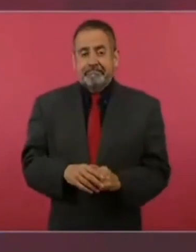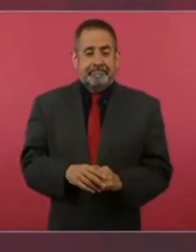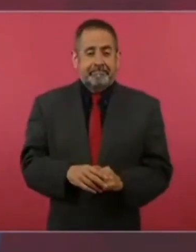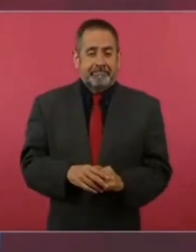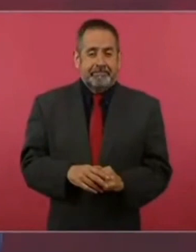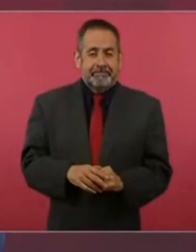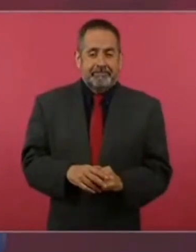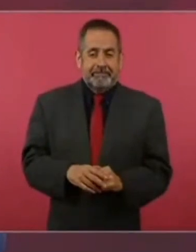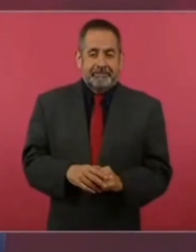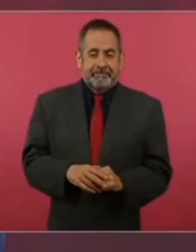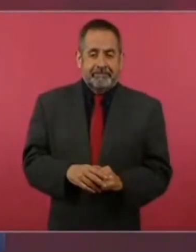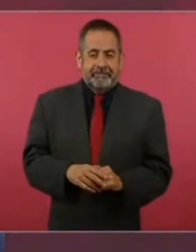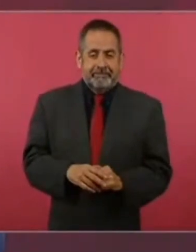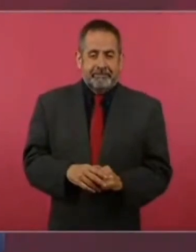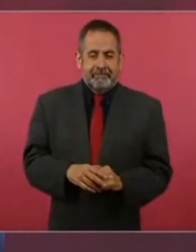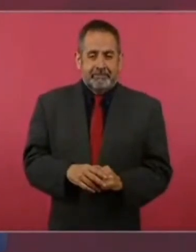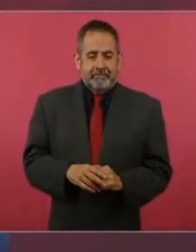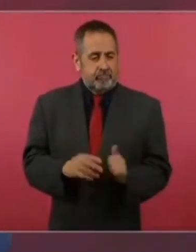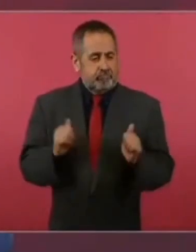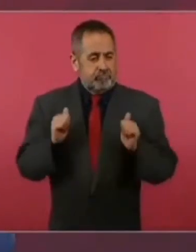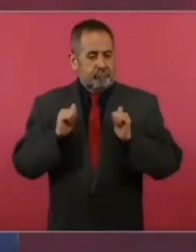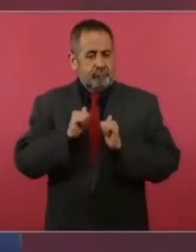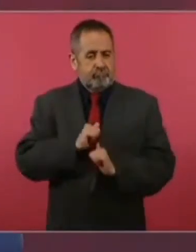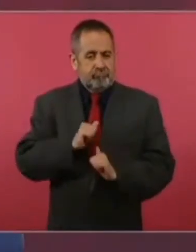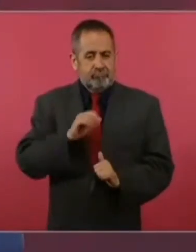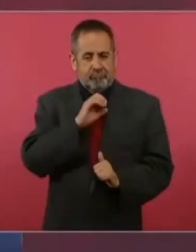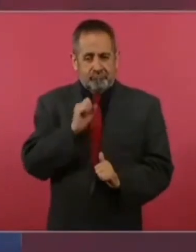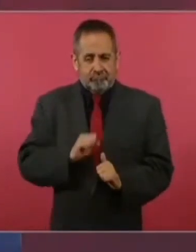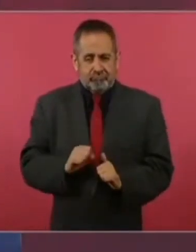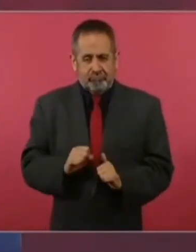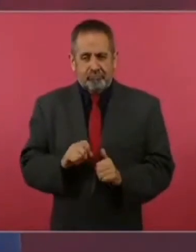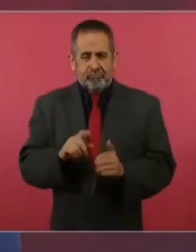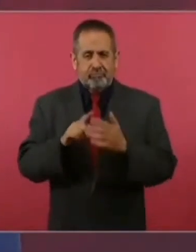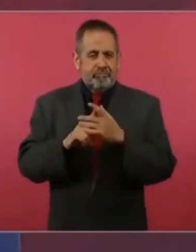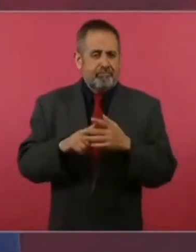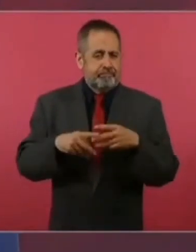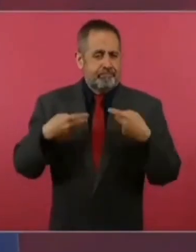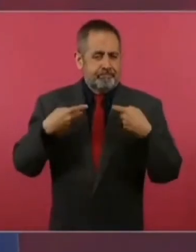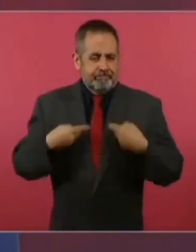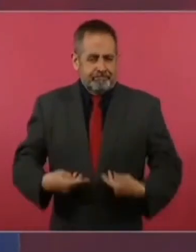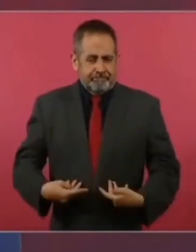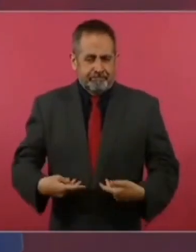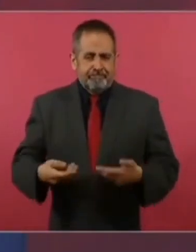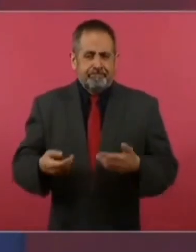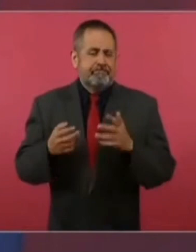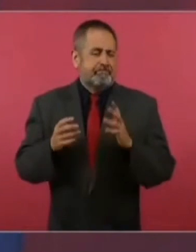un traje, un saco, o una guayabera,